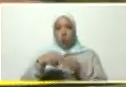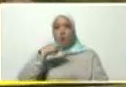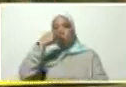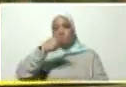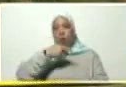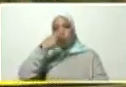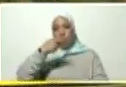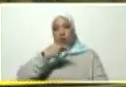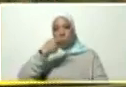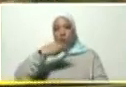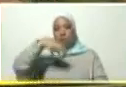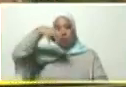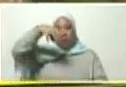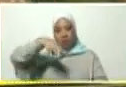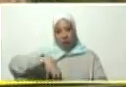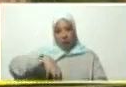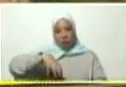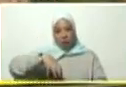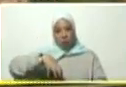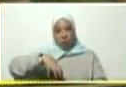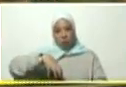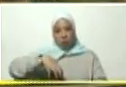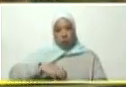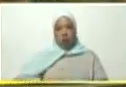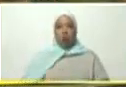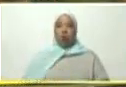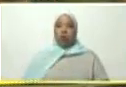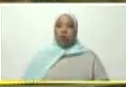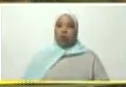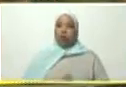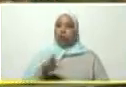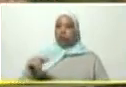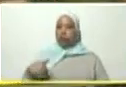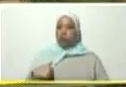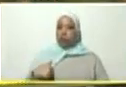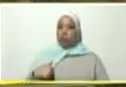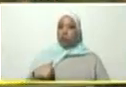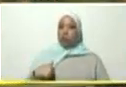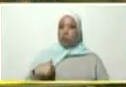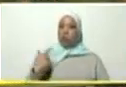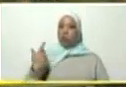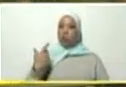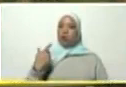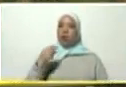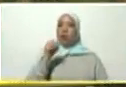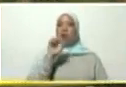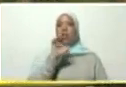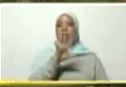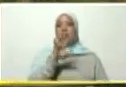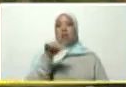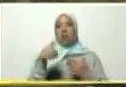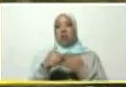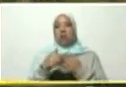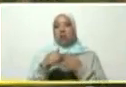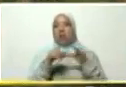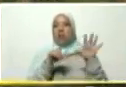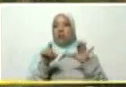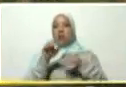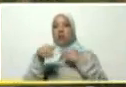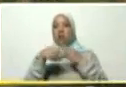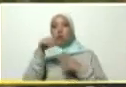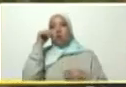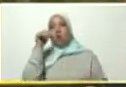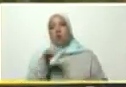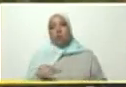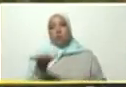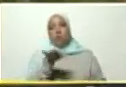está dando unas 500 600 personas nosotros el saldo positivo esto es que de esas 500 600 personas vamos a tomar la